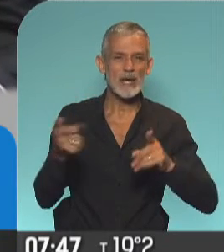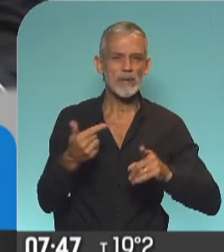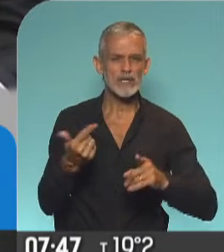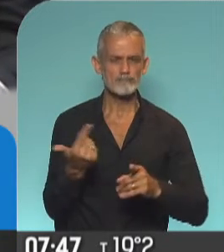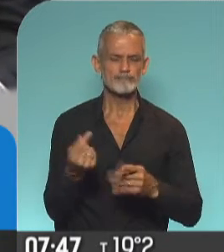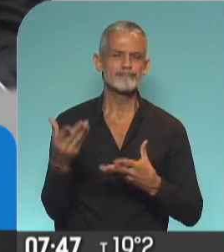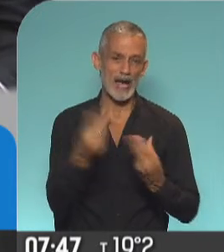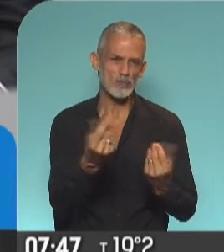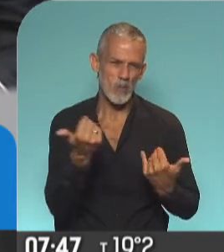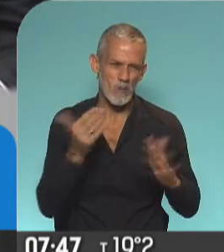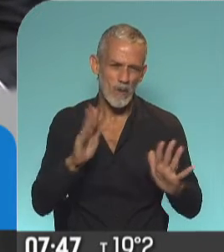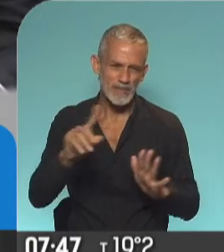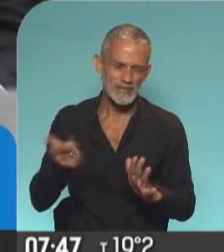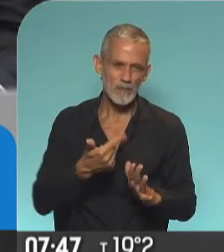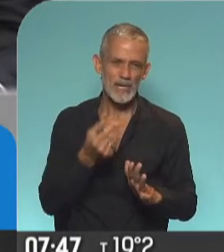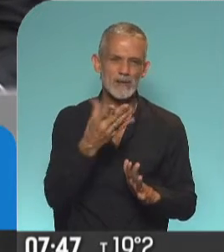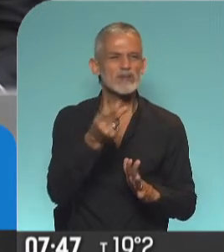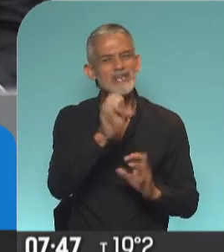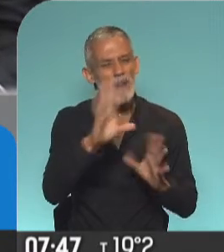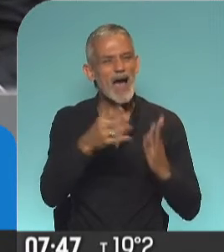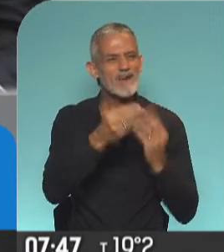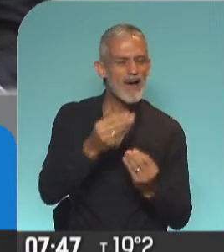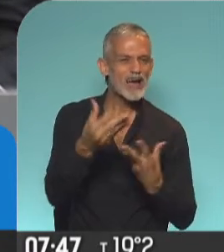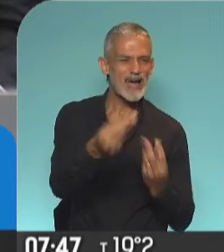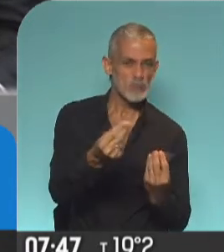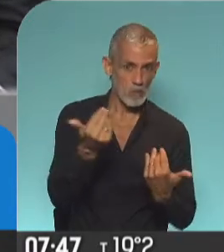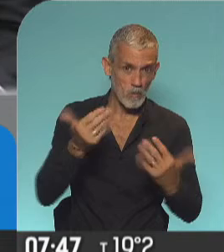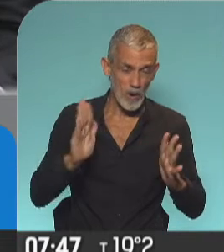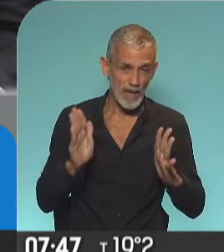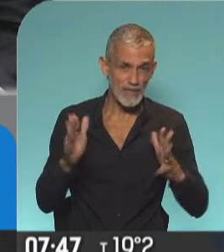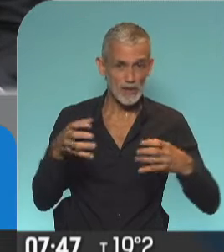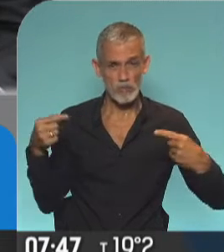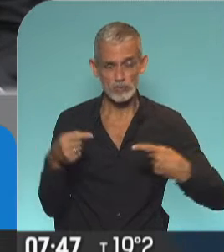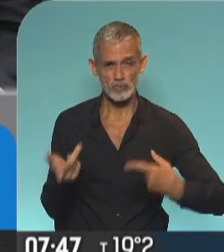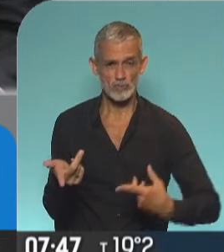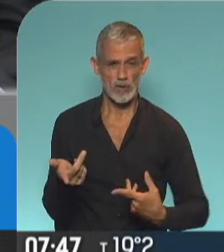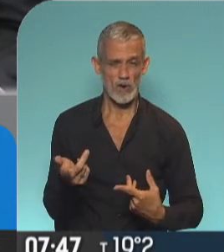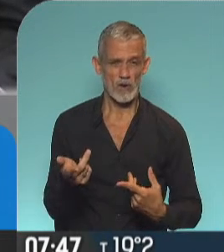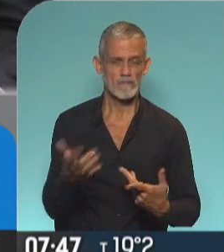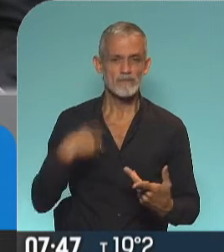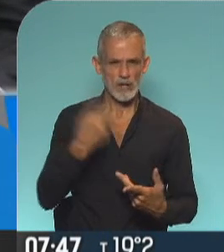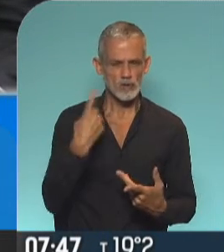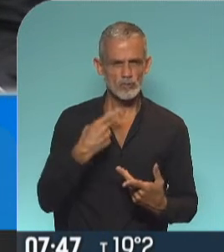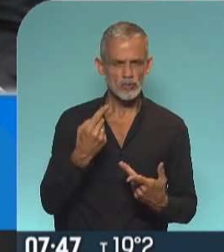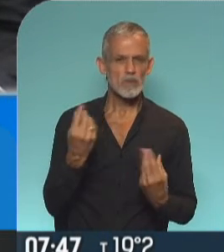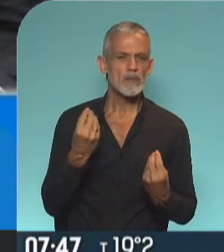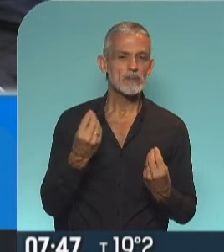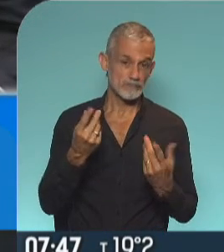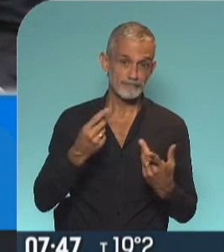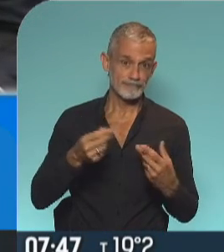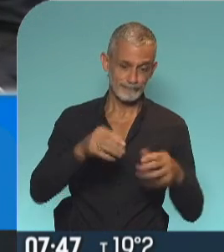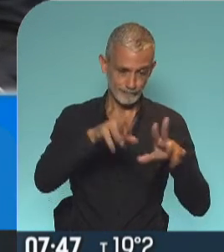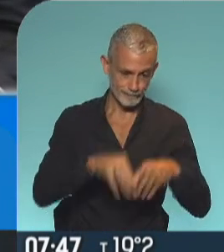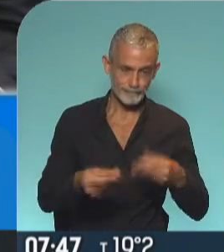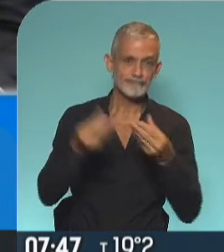de colaborar en la política pública sanitaria. Nosotros vamos a hacer una devolución a